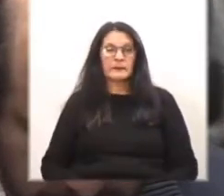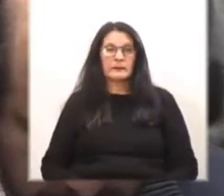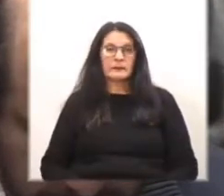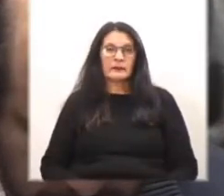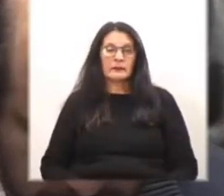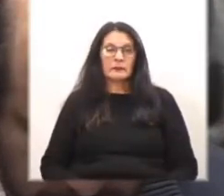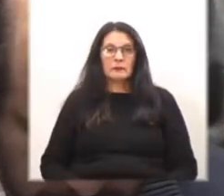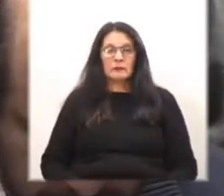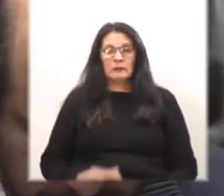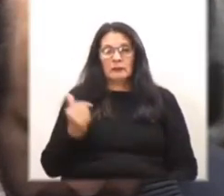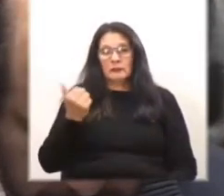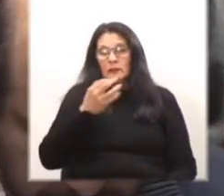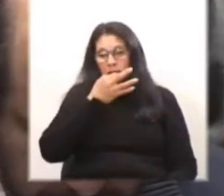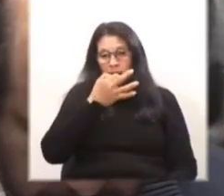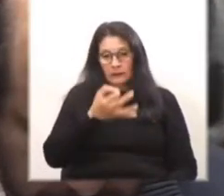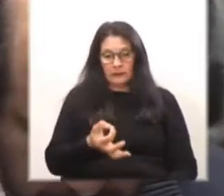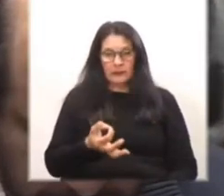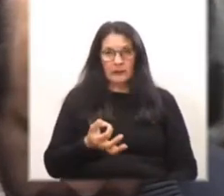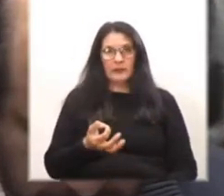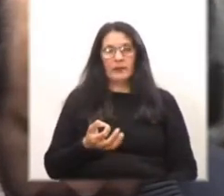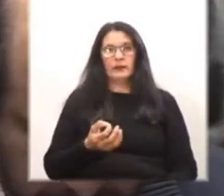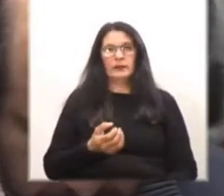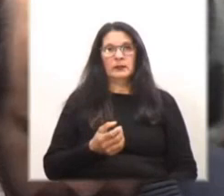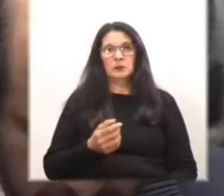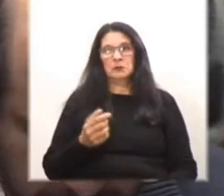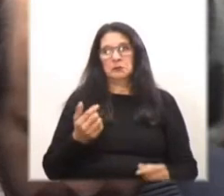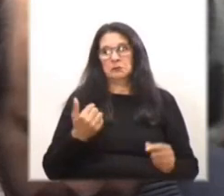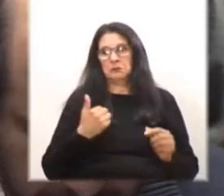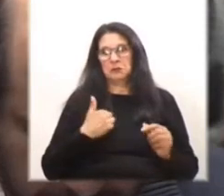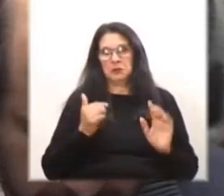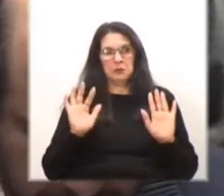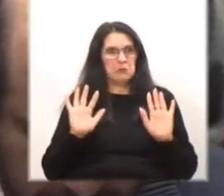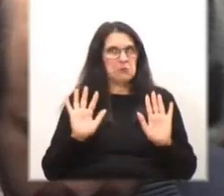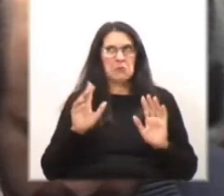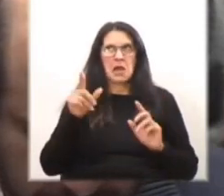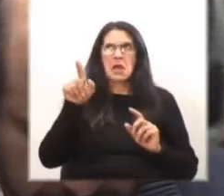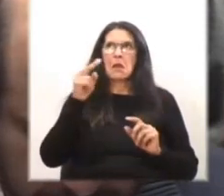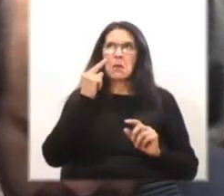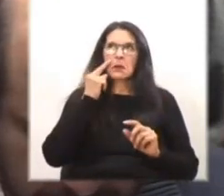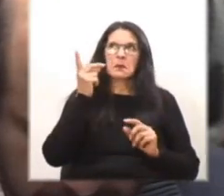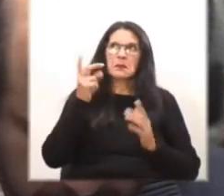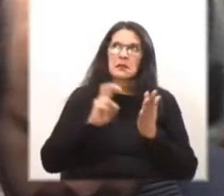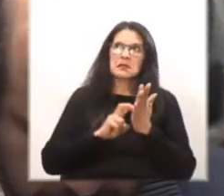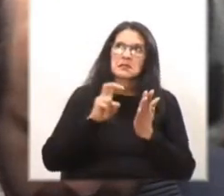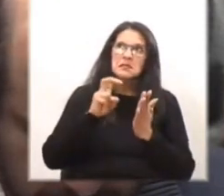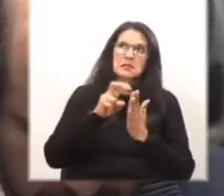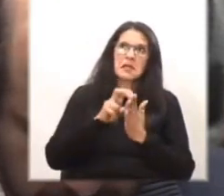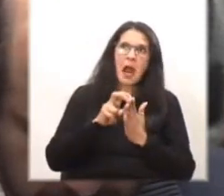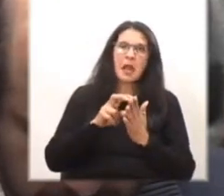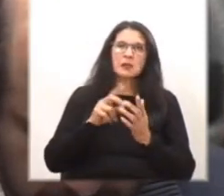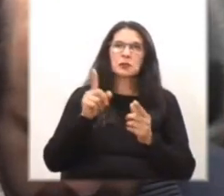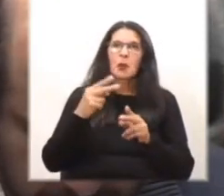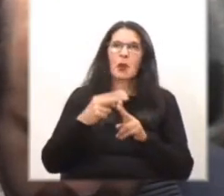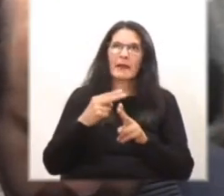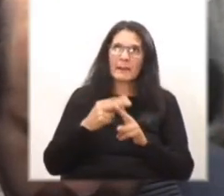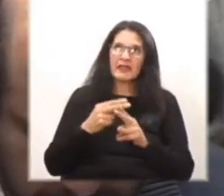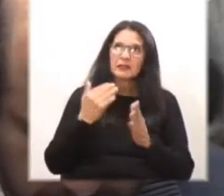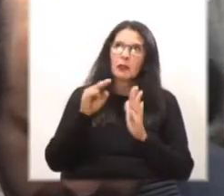que han manifestado ser ajenos a lo que pasa en Salto Grande en cuanto a los